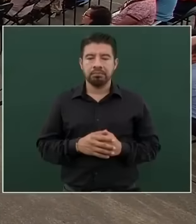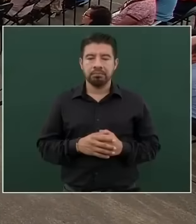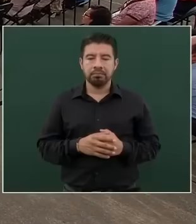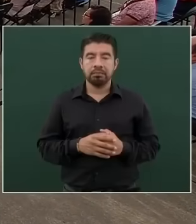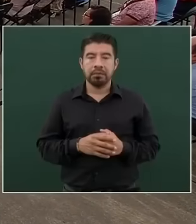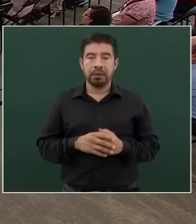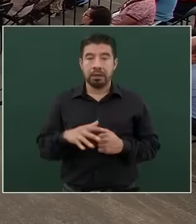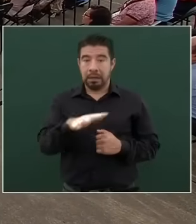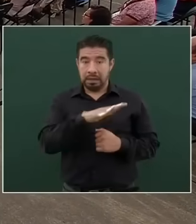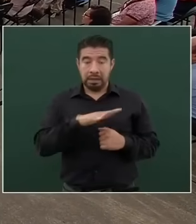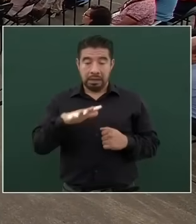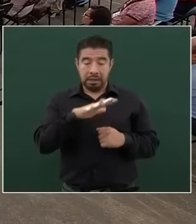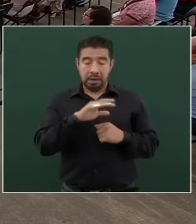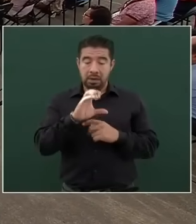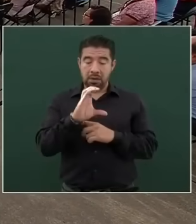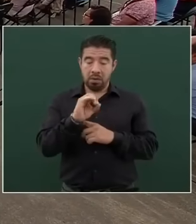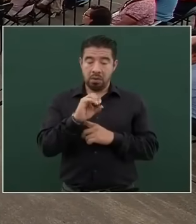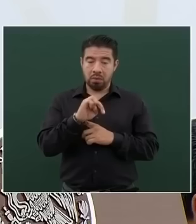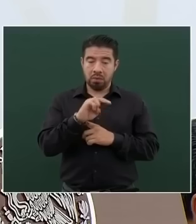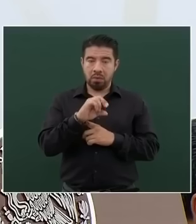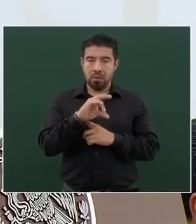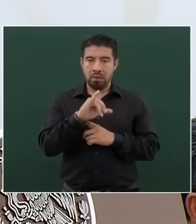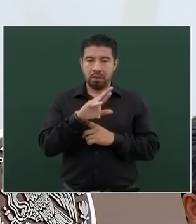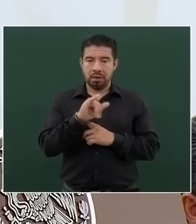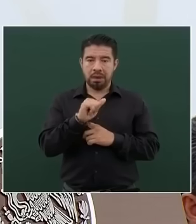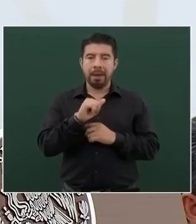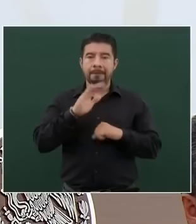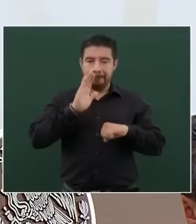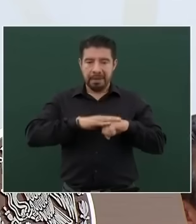protección Ahora hay 900